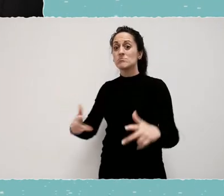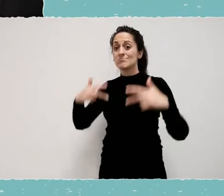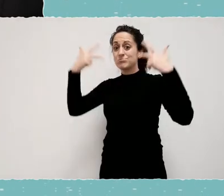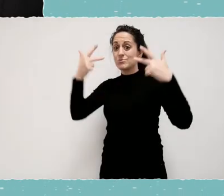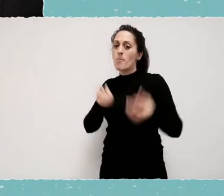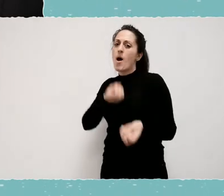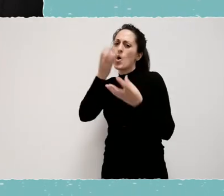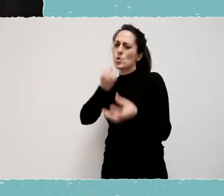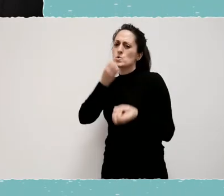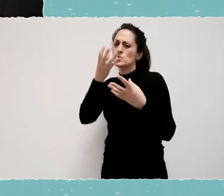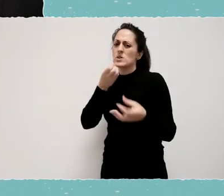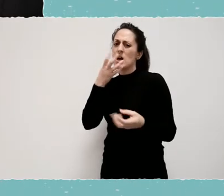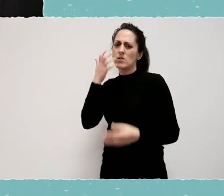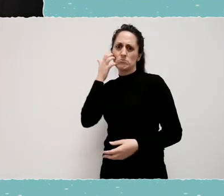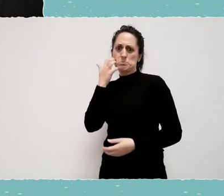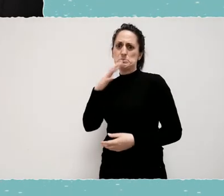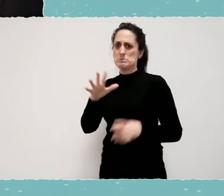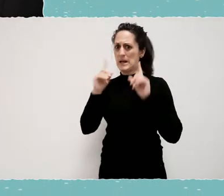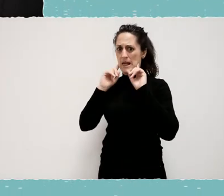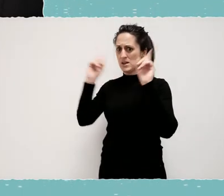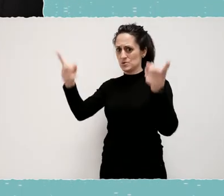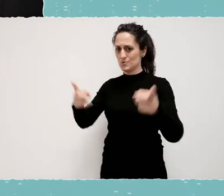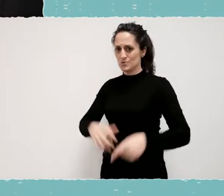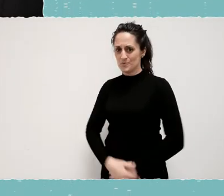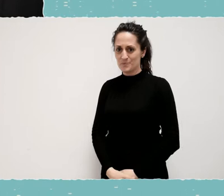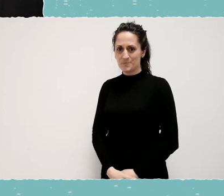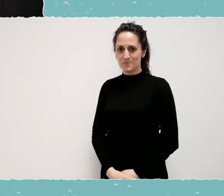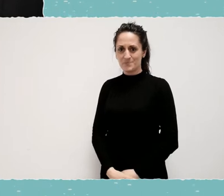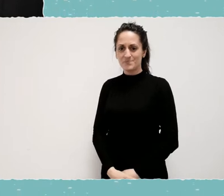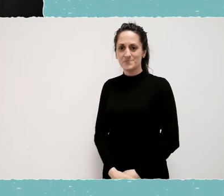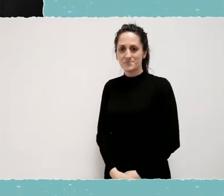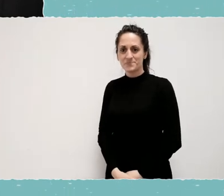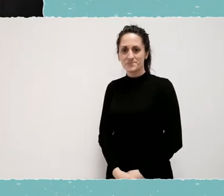licenza para contar un caso extraño.